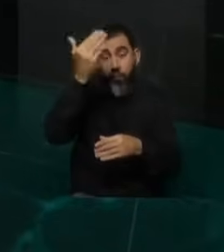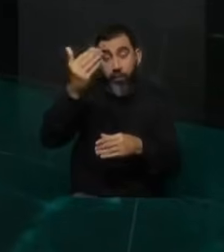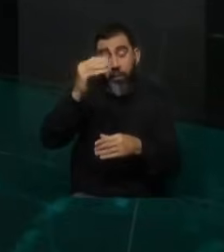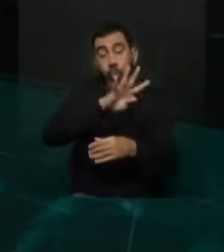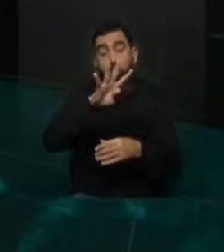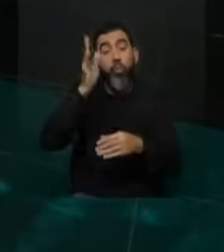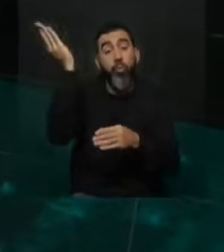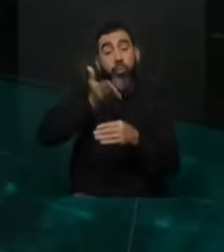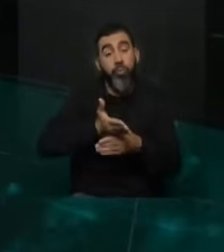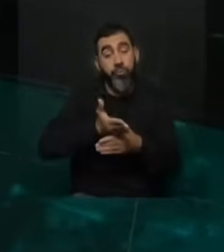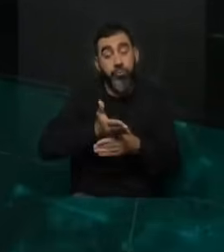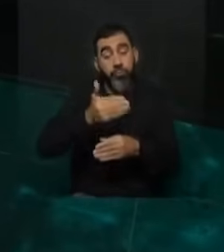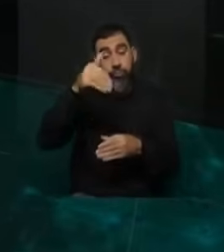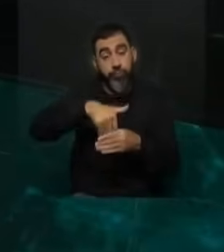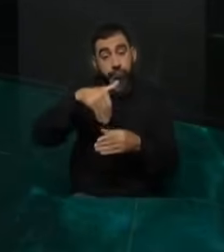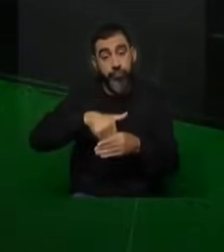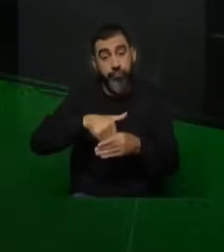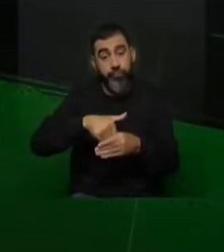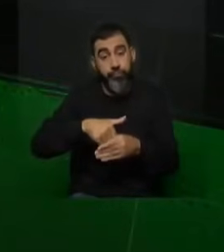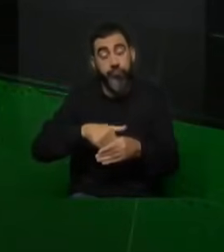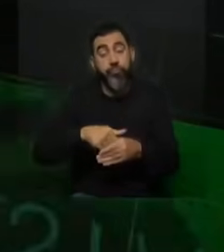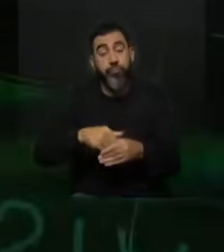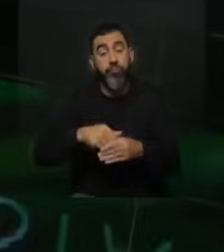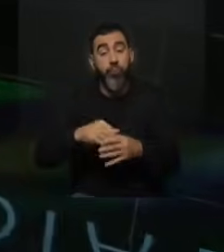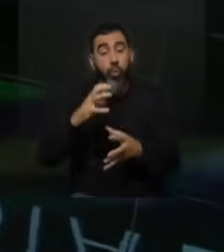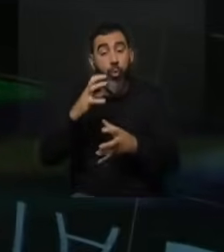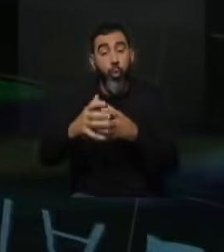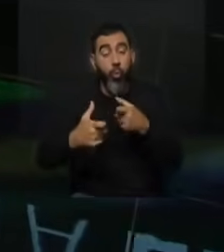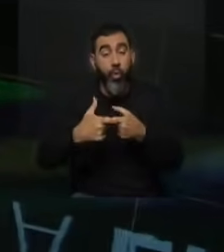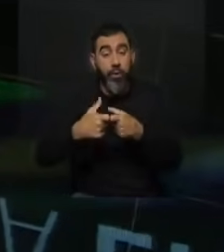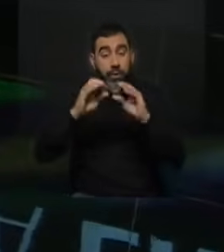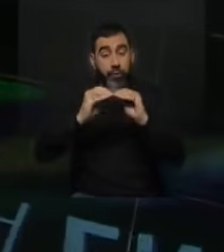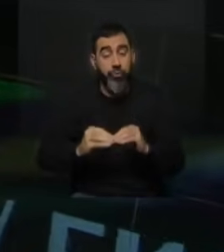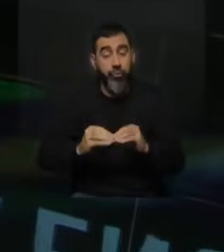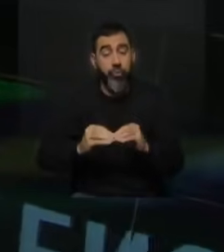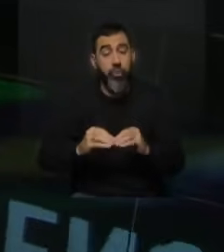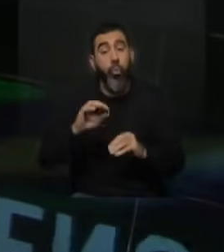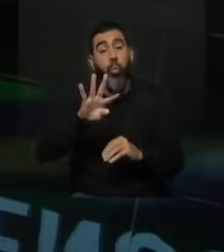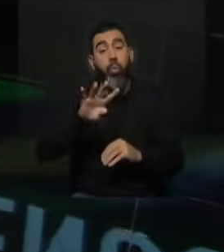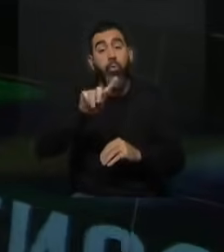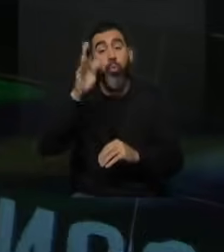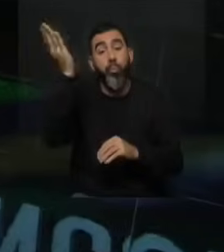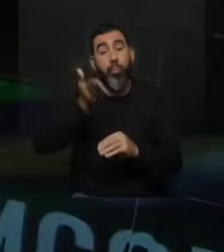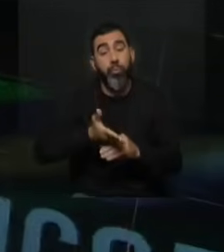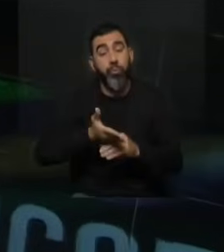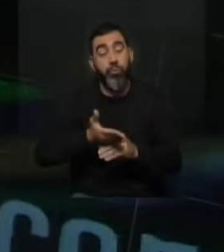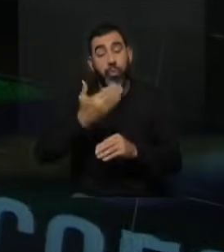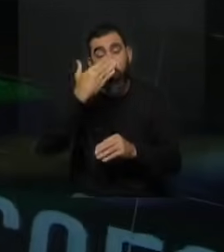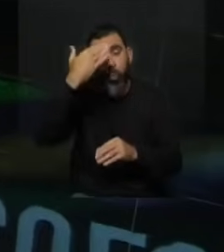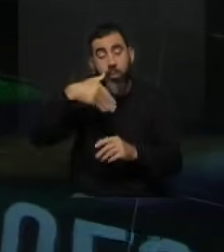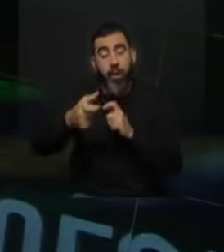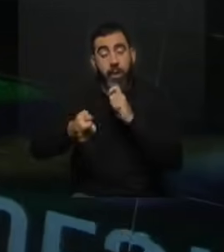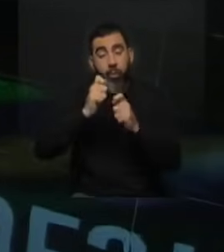tendría 44 por de aprobación en tanto los partidos de la coalición sumados llegarían al 41 por según la